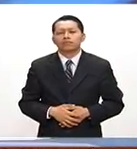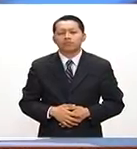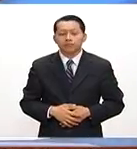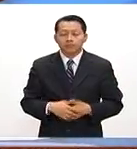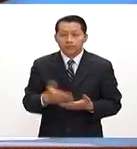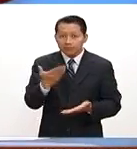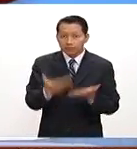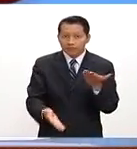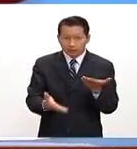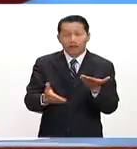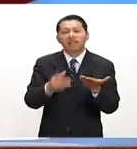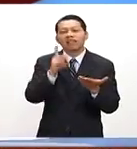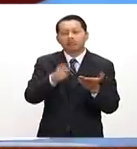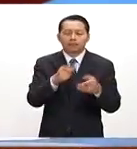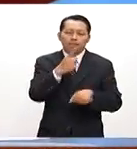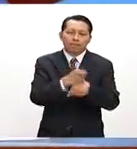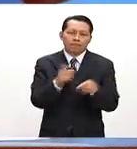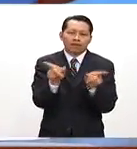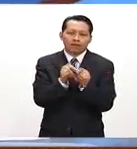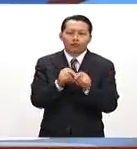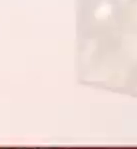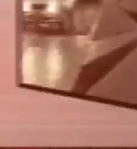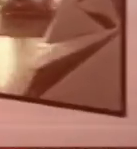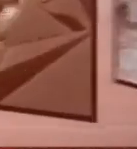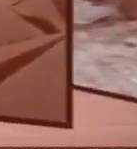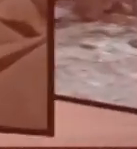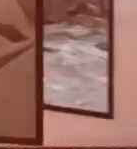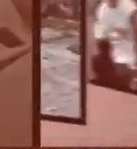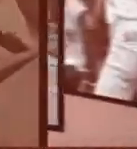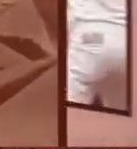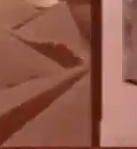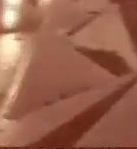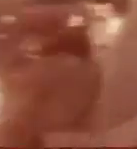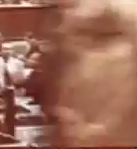Es momento de ir a nuestro primer resumen.